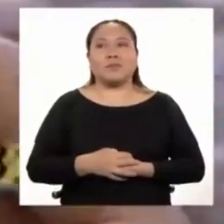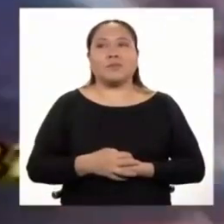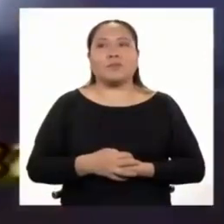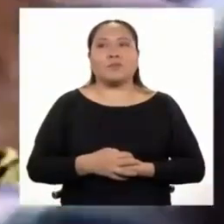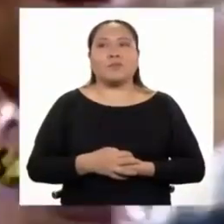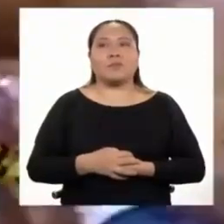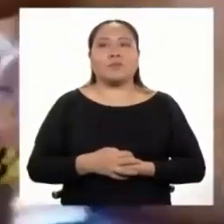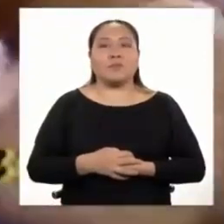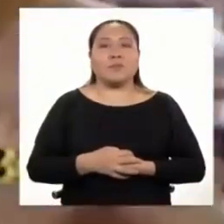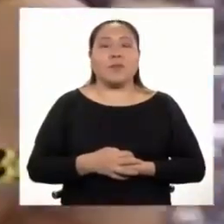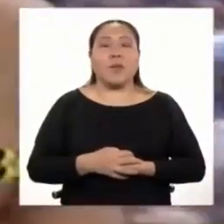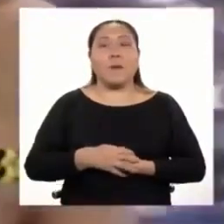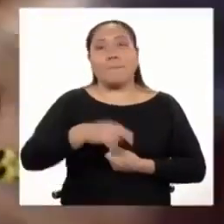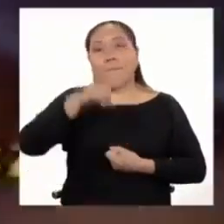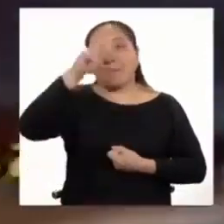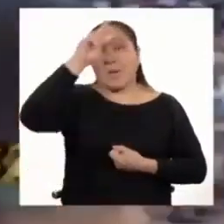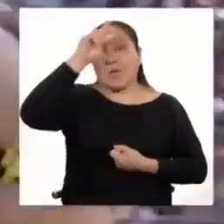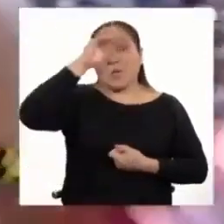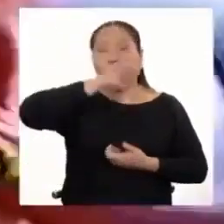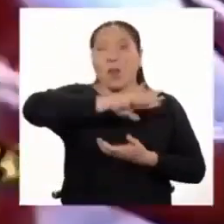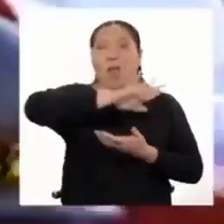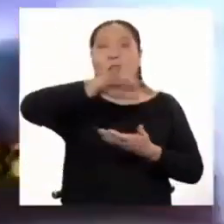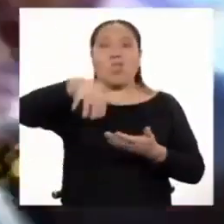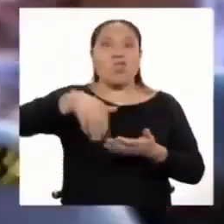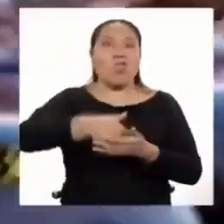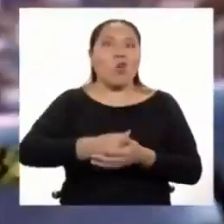Perú para todo el mundo.